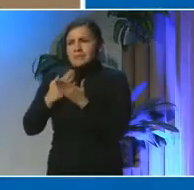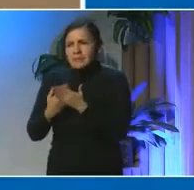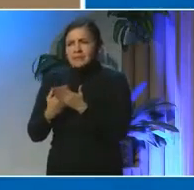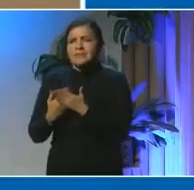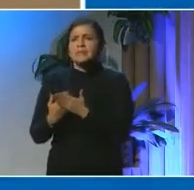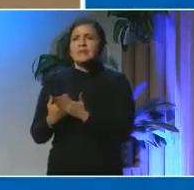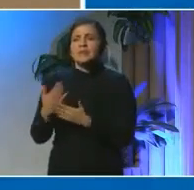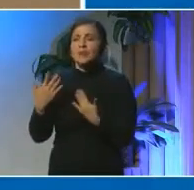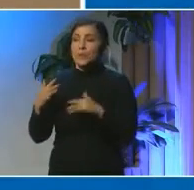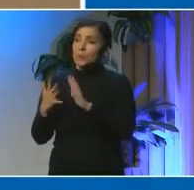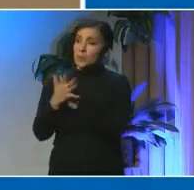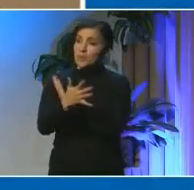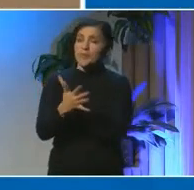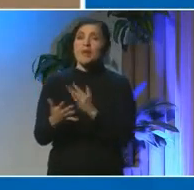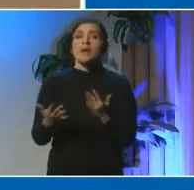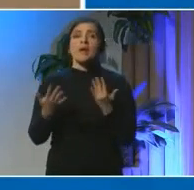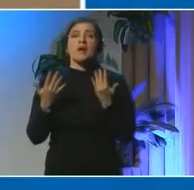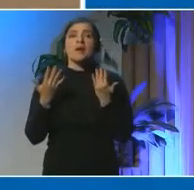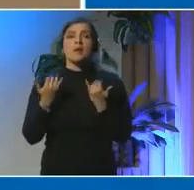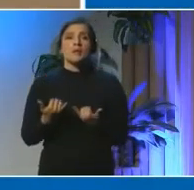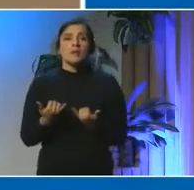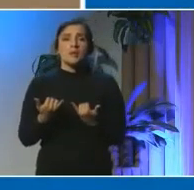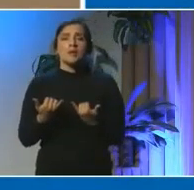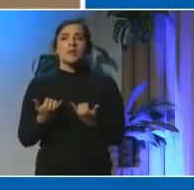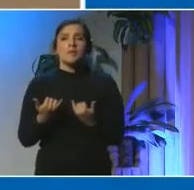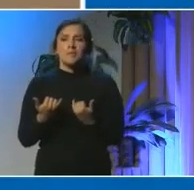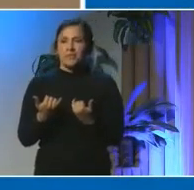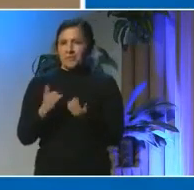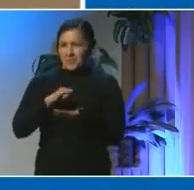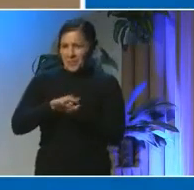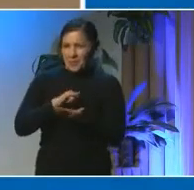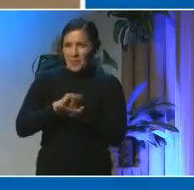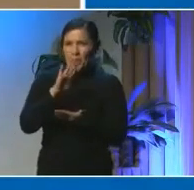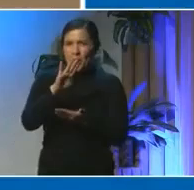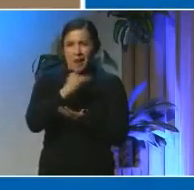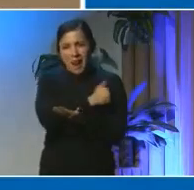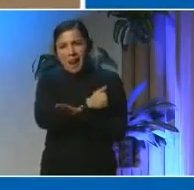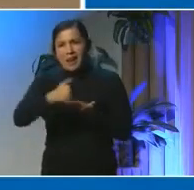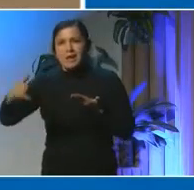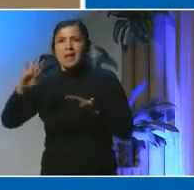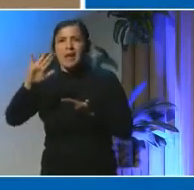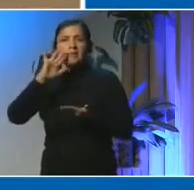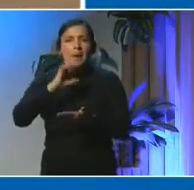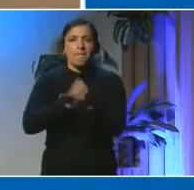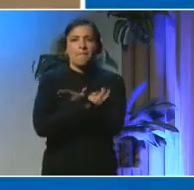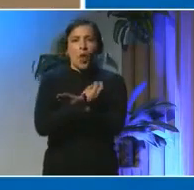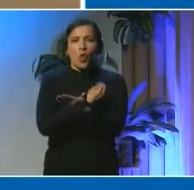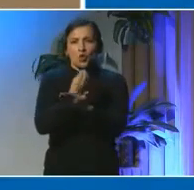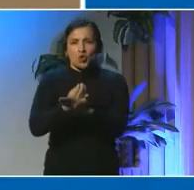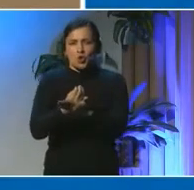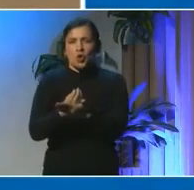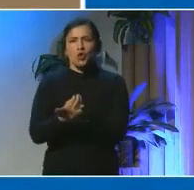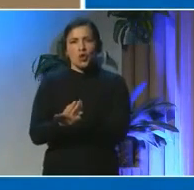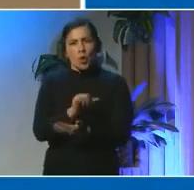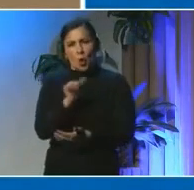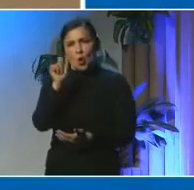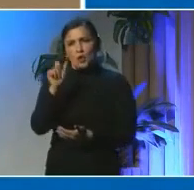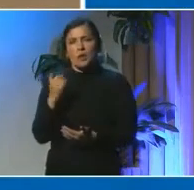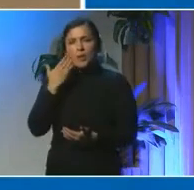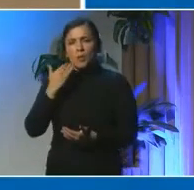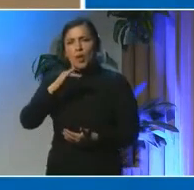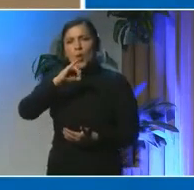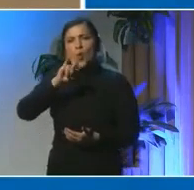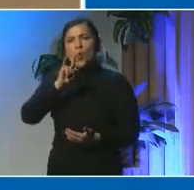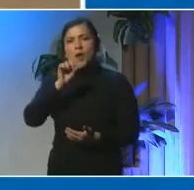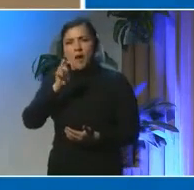por ese caso Yo quisiera pasar un poco siguiendo con la línea de producción e conversar con Juliana sobre el tema